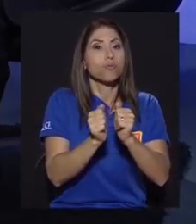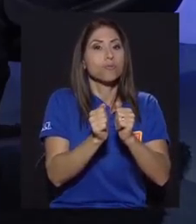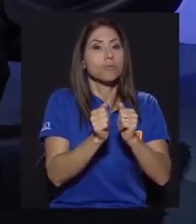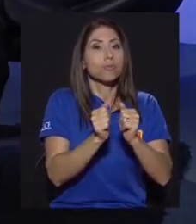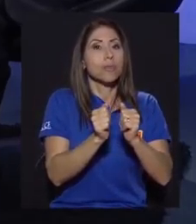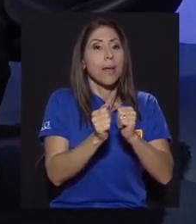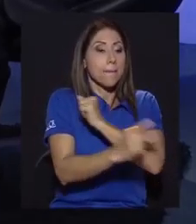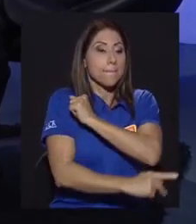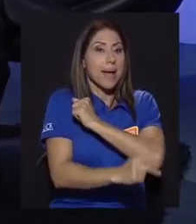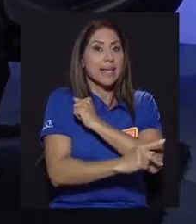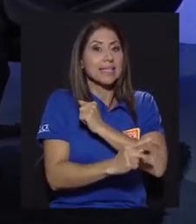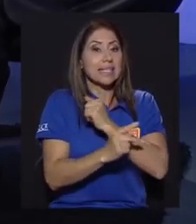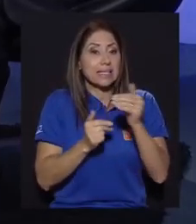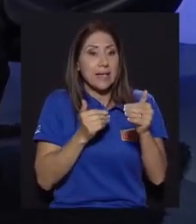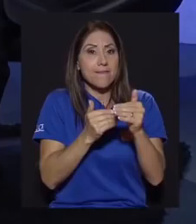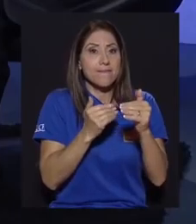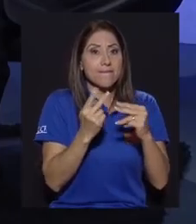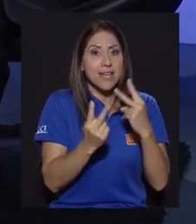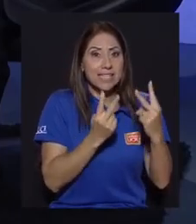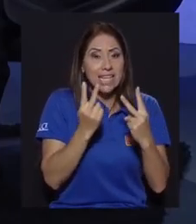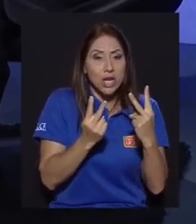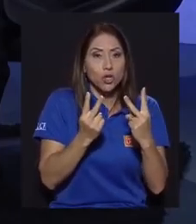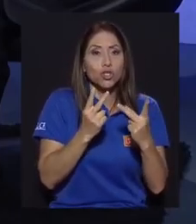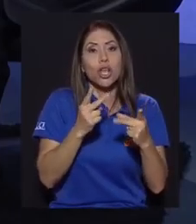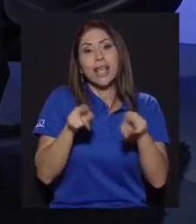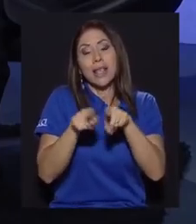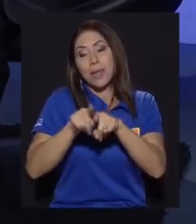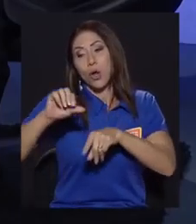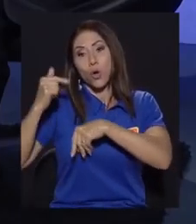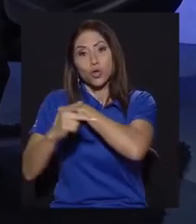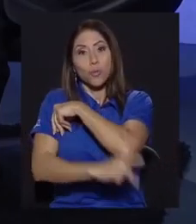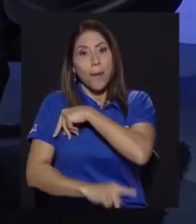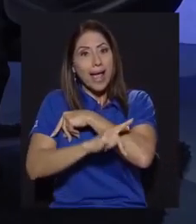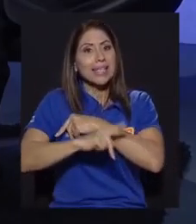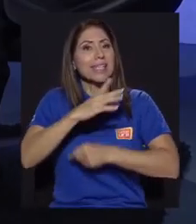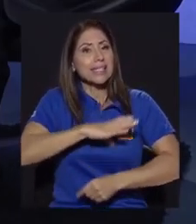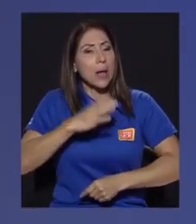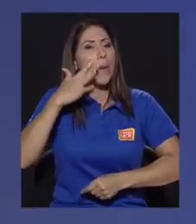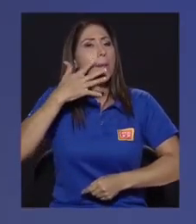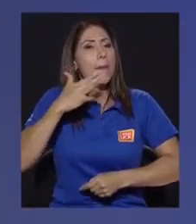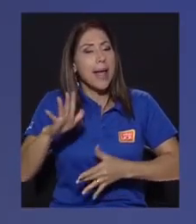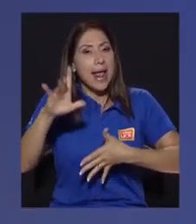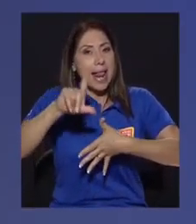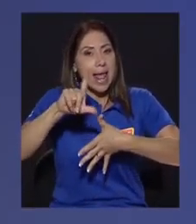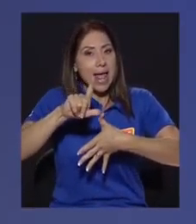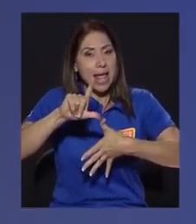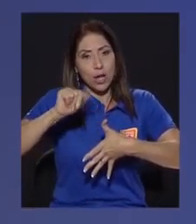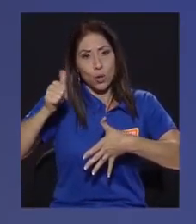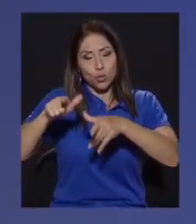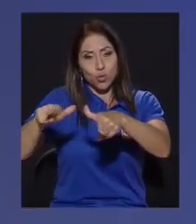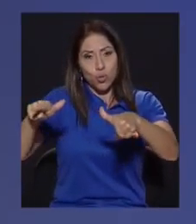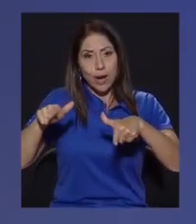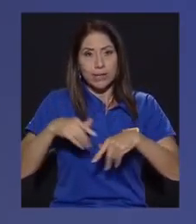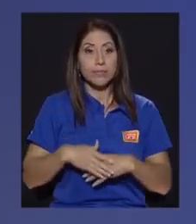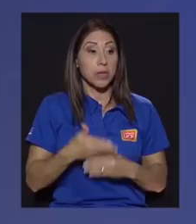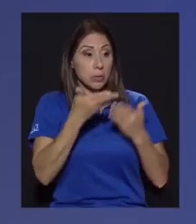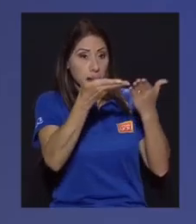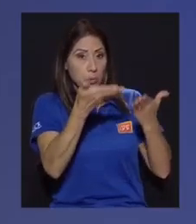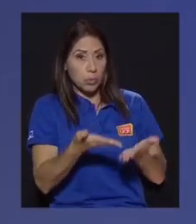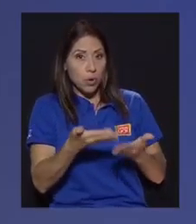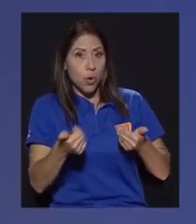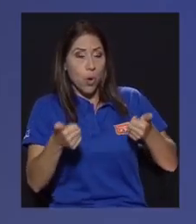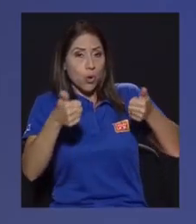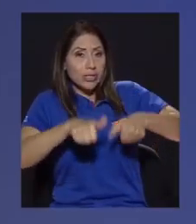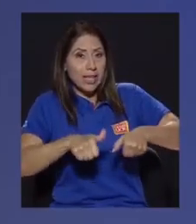otros países de dimensión semejante en américa latina y en otros continentes donde armando coinciden con algo que no es importante que ya